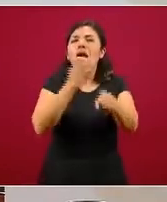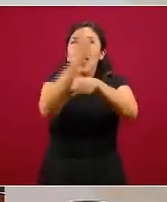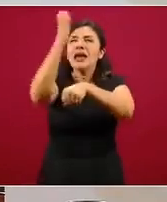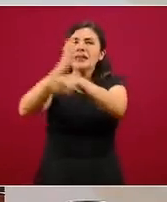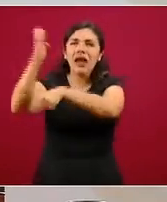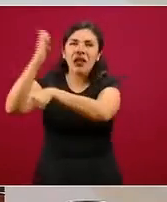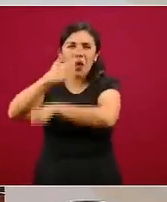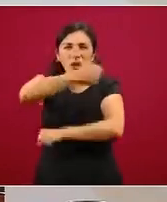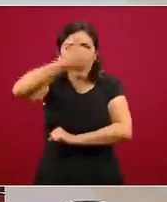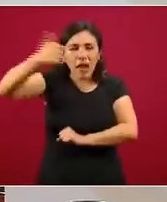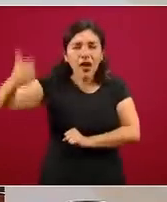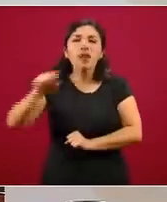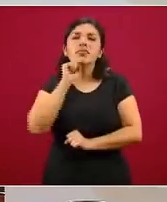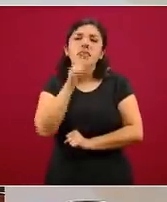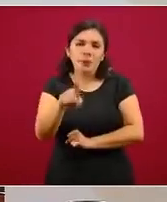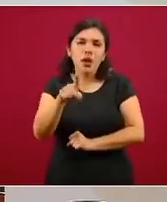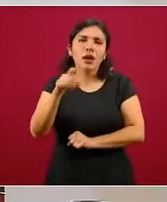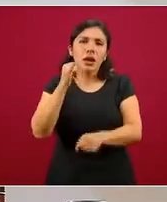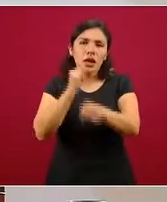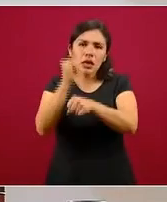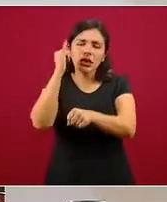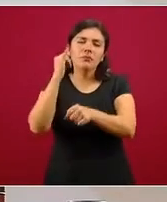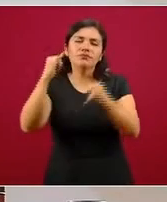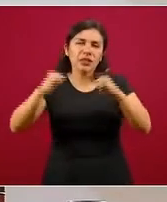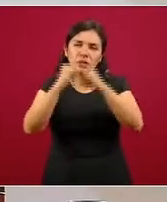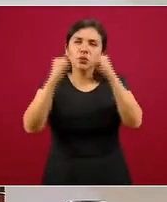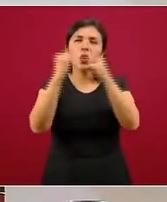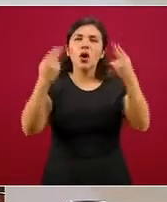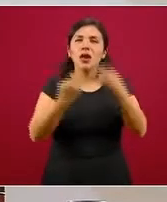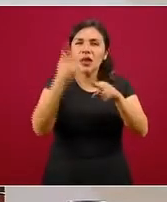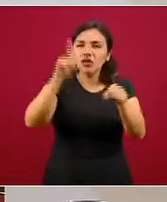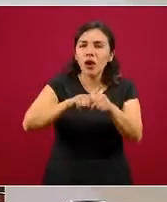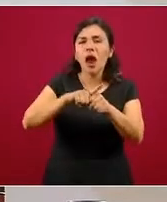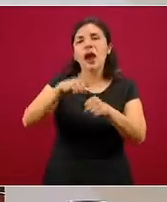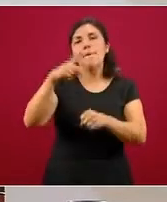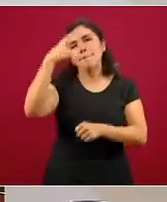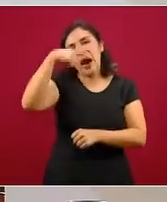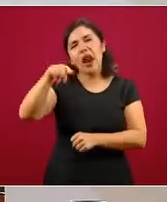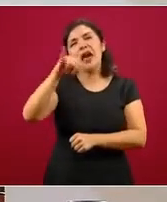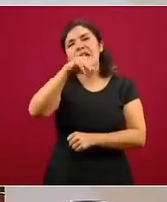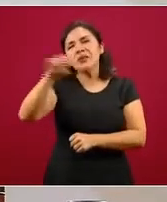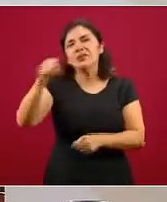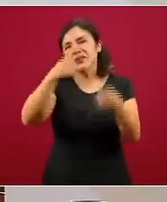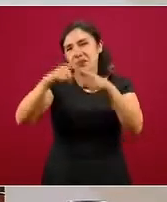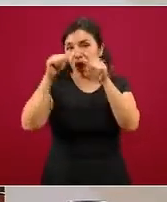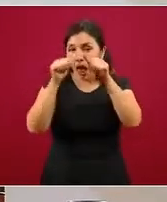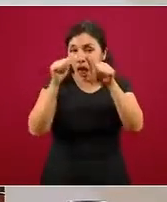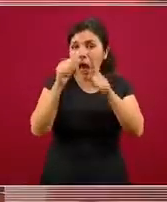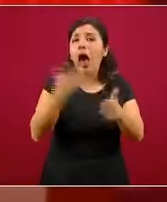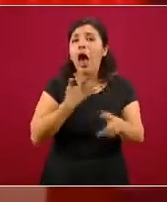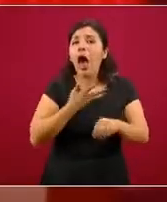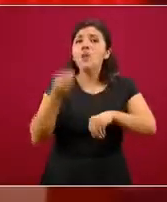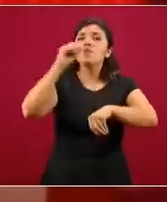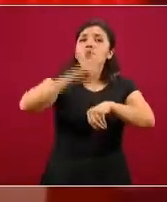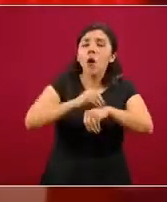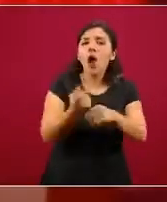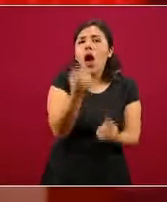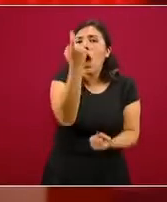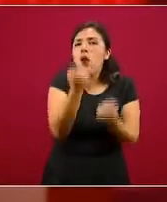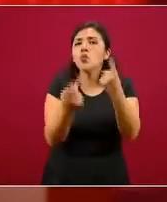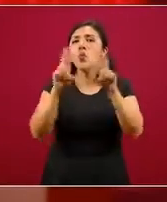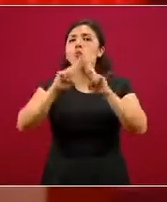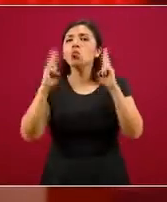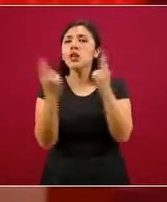estatal y también en las instituciones nacionales de seguridad social y atención médica, se han dispuesto ciertas